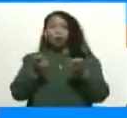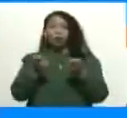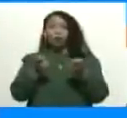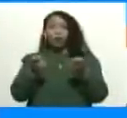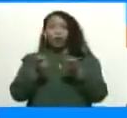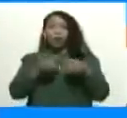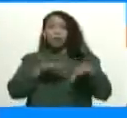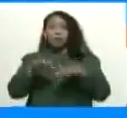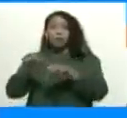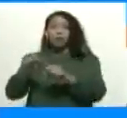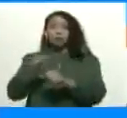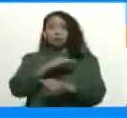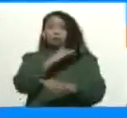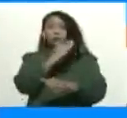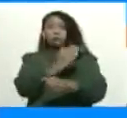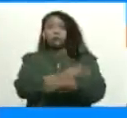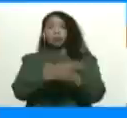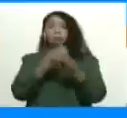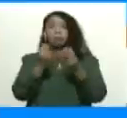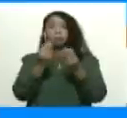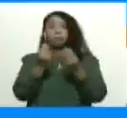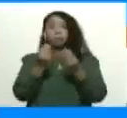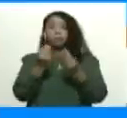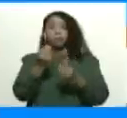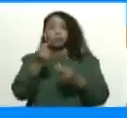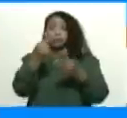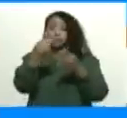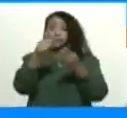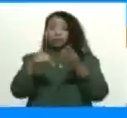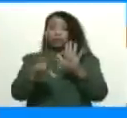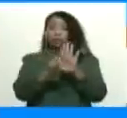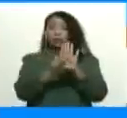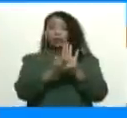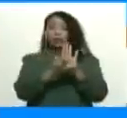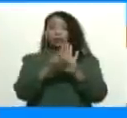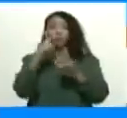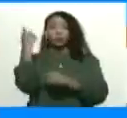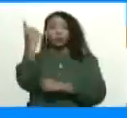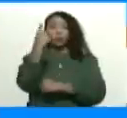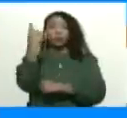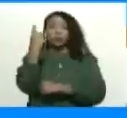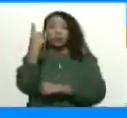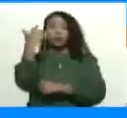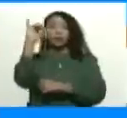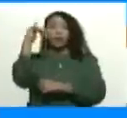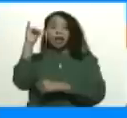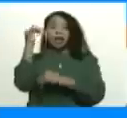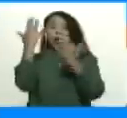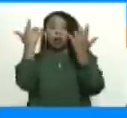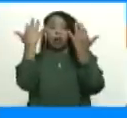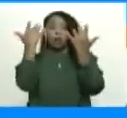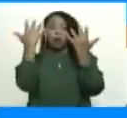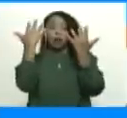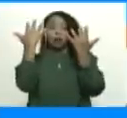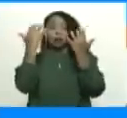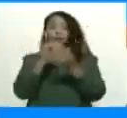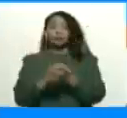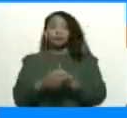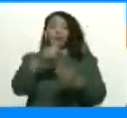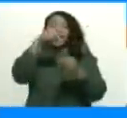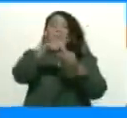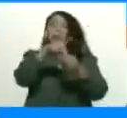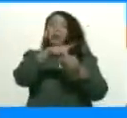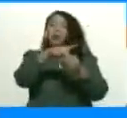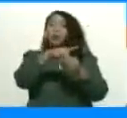poderosa, el dinero es correcto, es legal solamente si pasas por sus manos. Y el petróleo